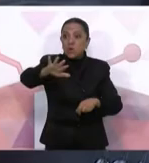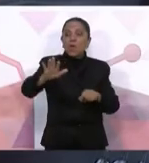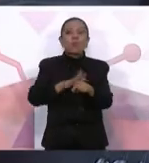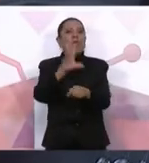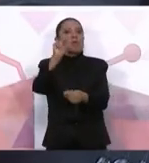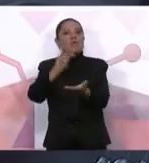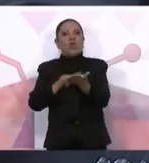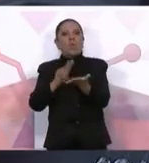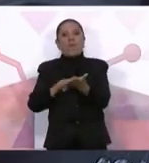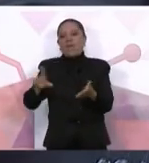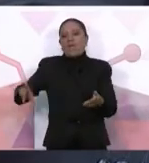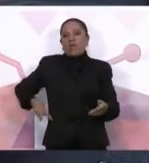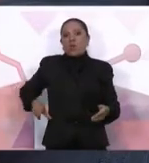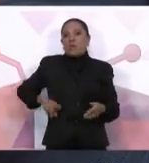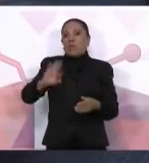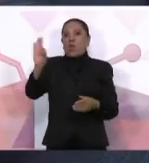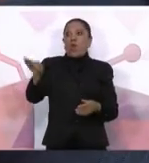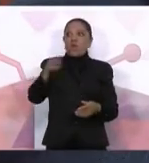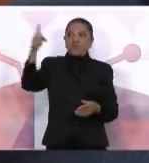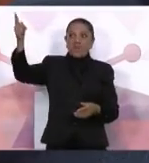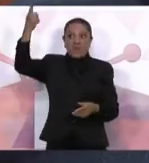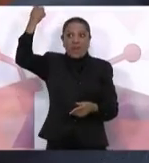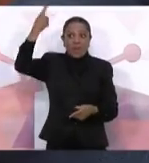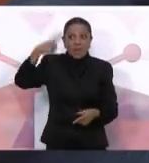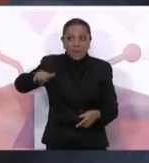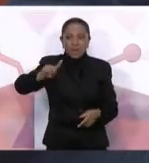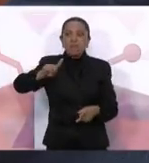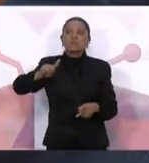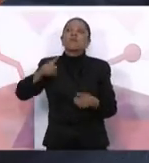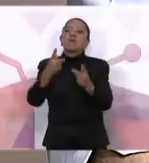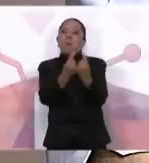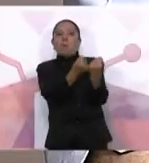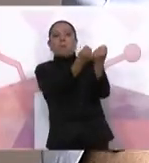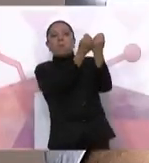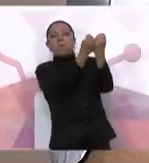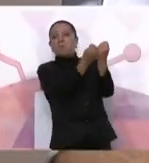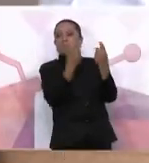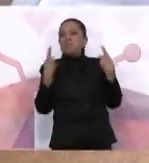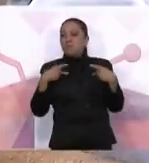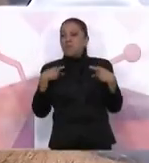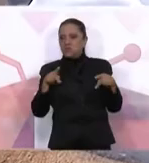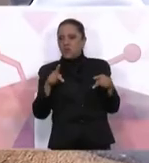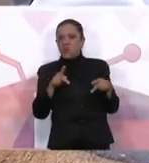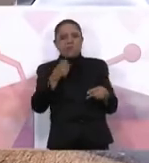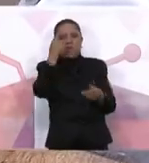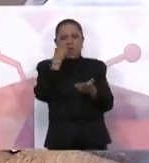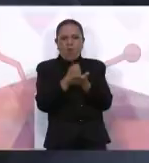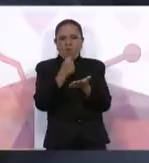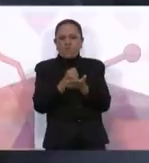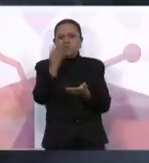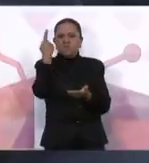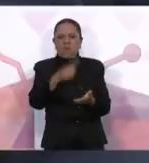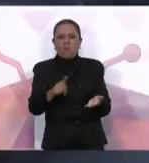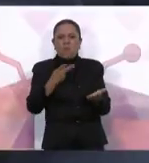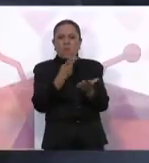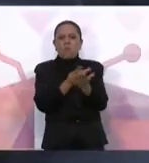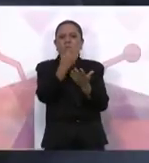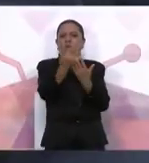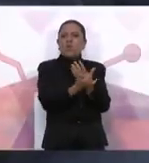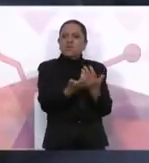decisiones a espaldas de la gente le imponga a megaproyectos que muchas veces son componendas y arreglos